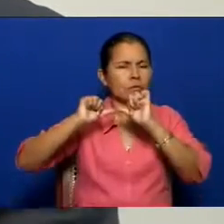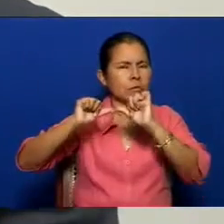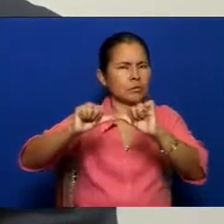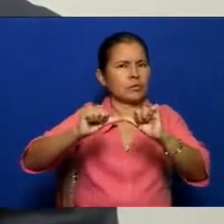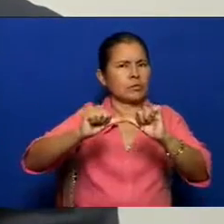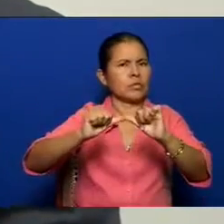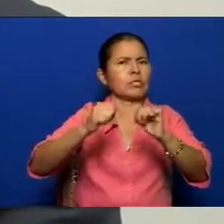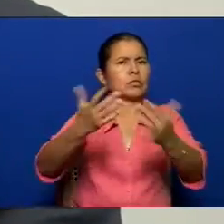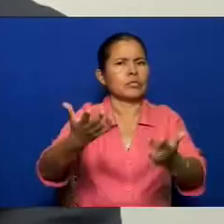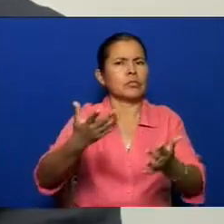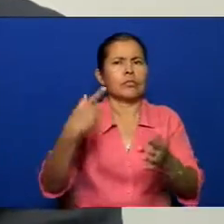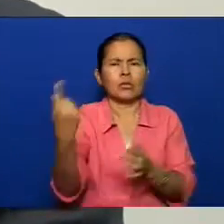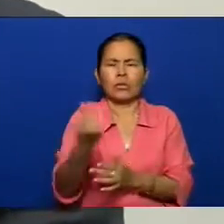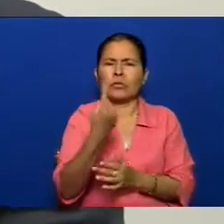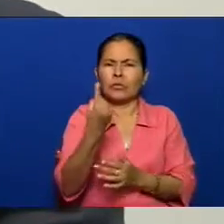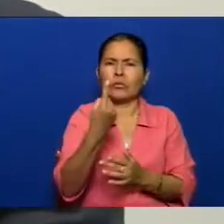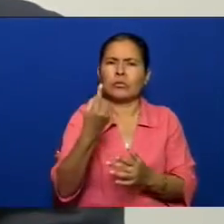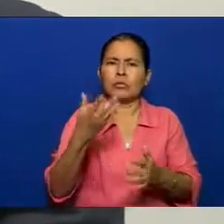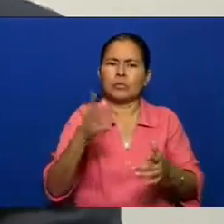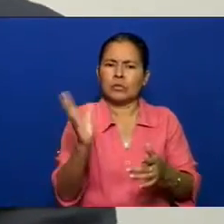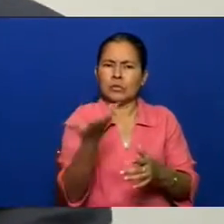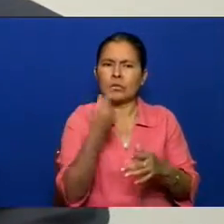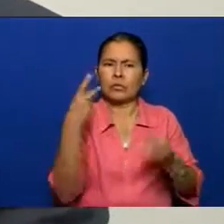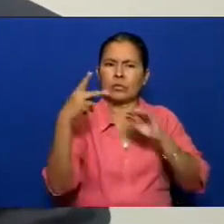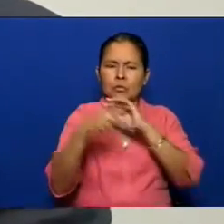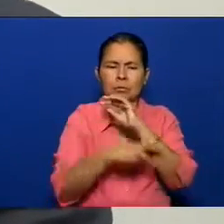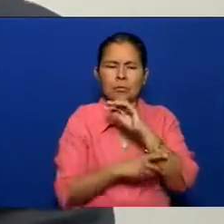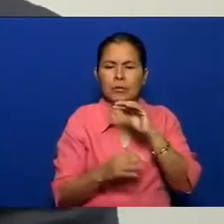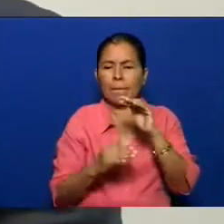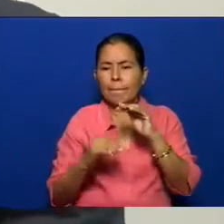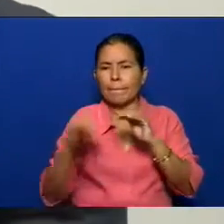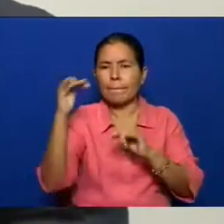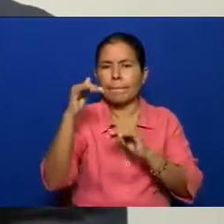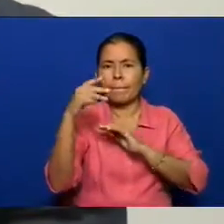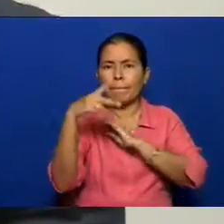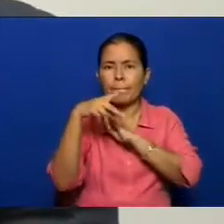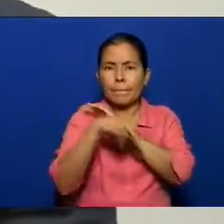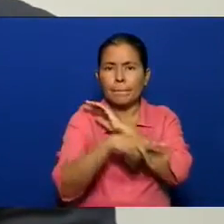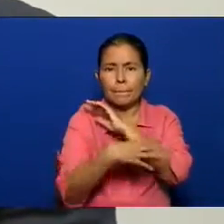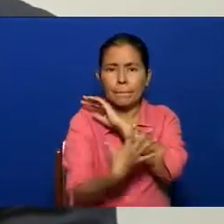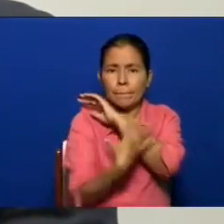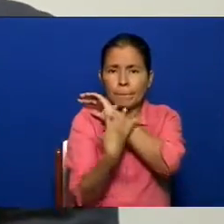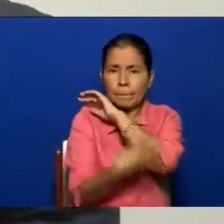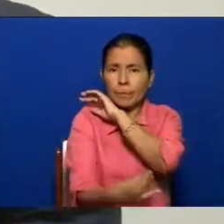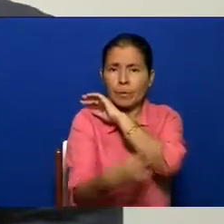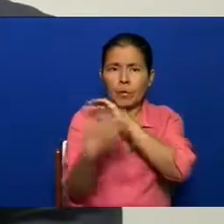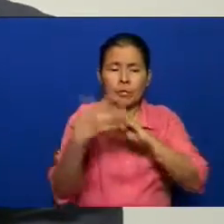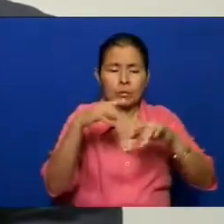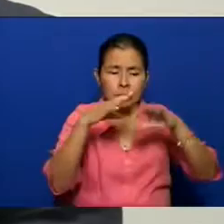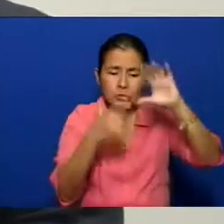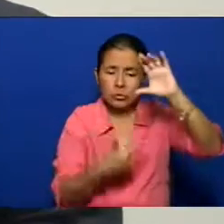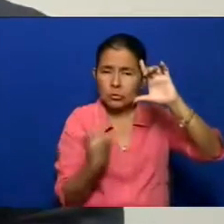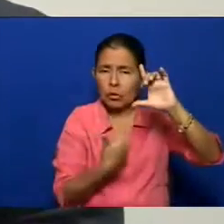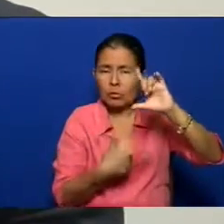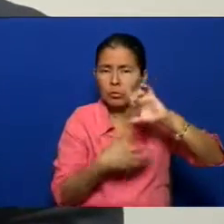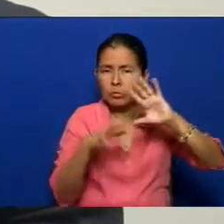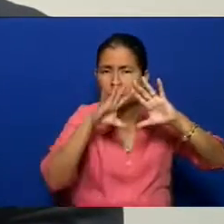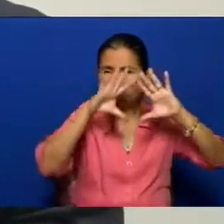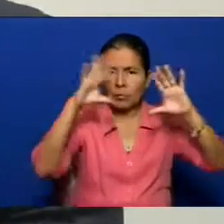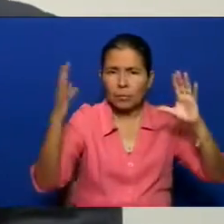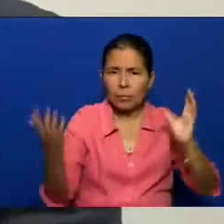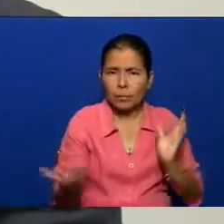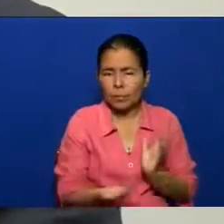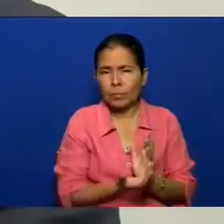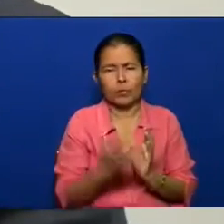se pretendía o se pretende que los países más pobres alcancen. Estos objetivos son globales, son mundiales, son para todos los países del